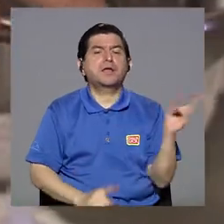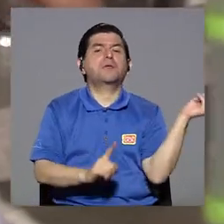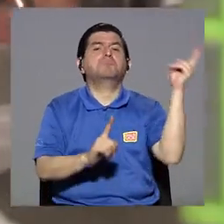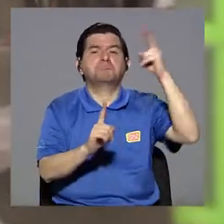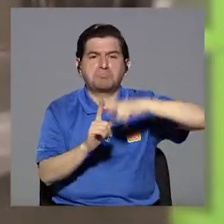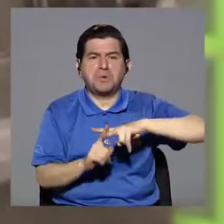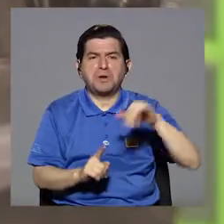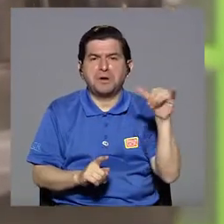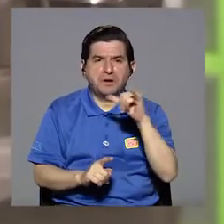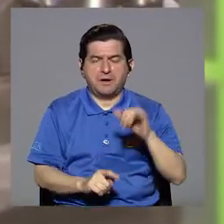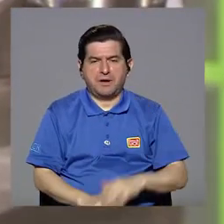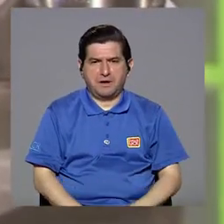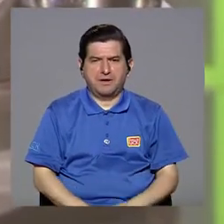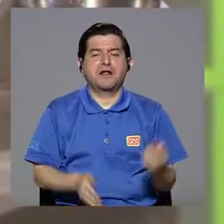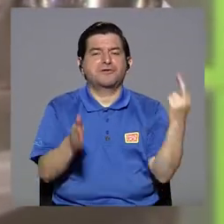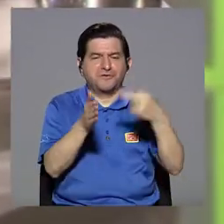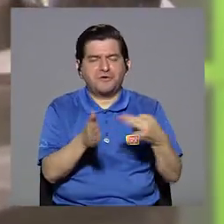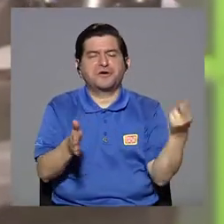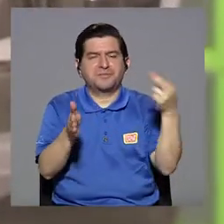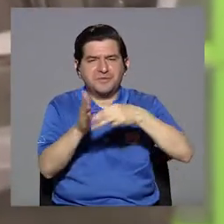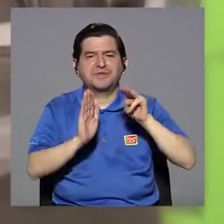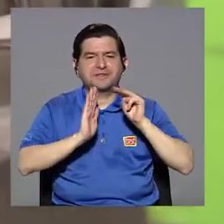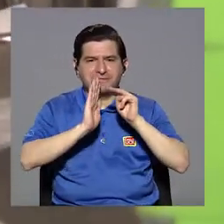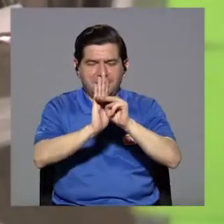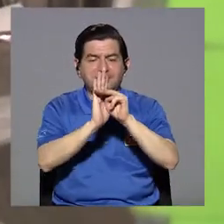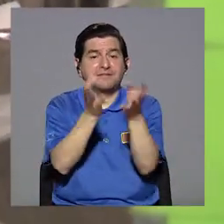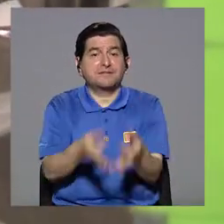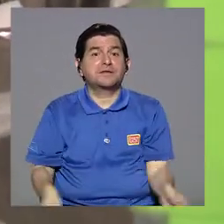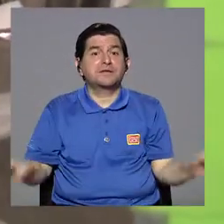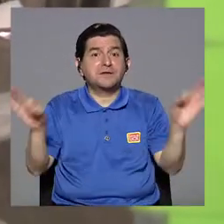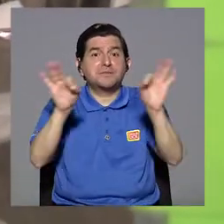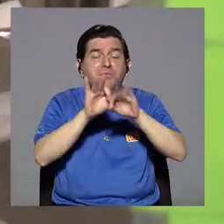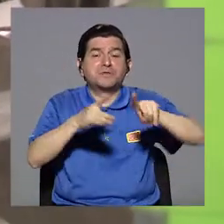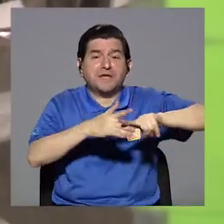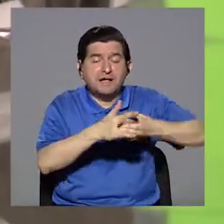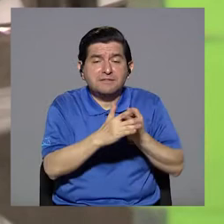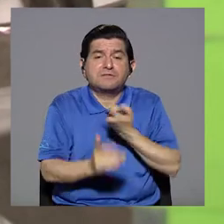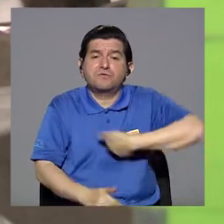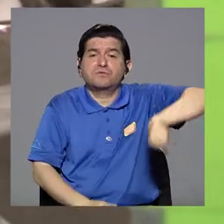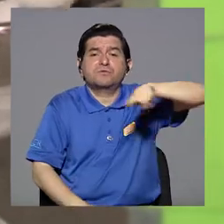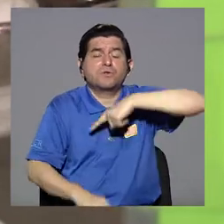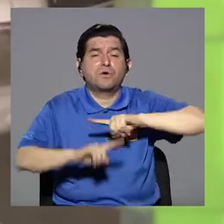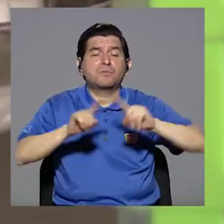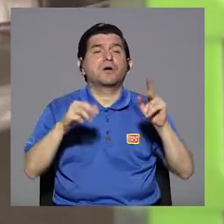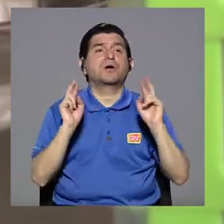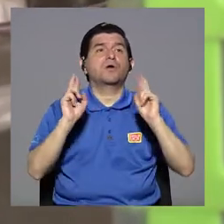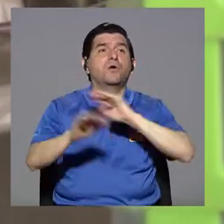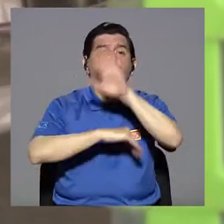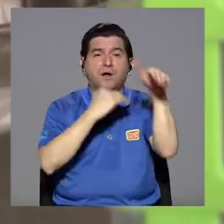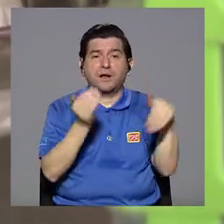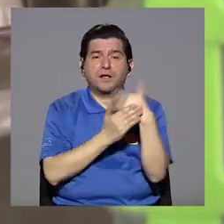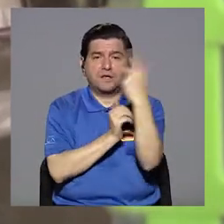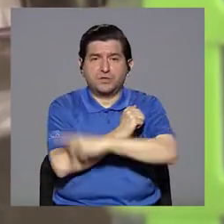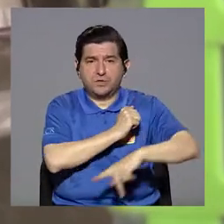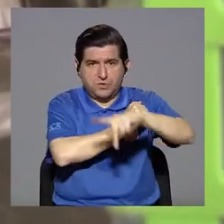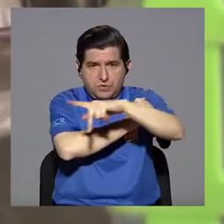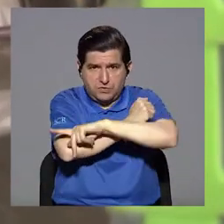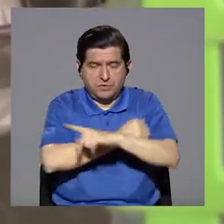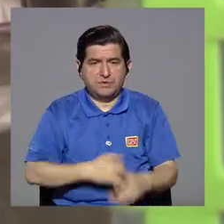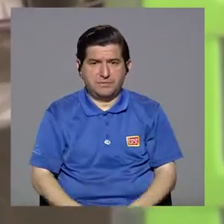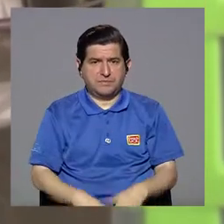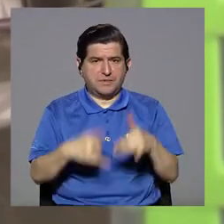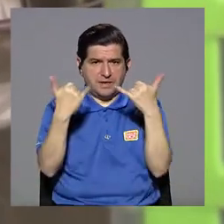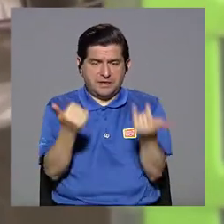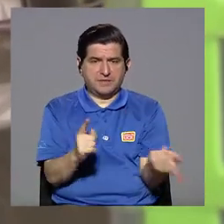y empezaron a implementar llegamos así a replicar esta modalidad que lo importante era iniciar nosotros la que todo el país es